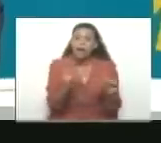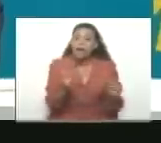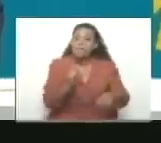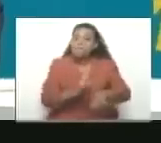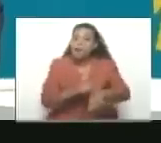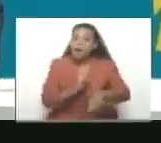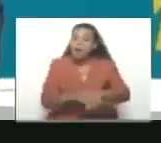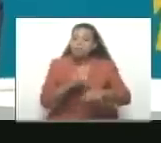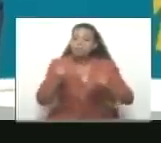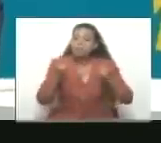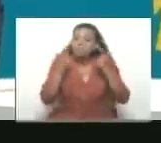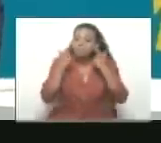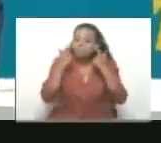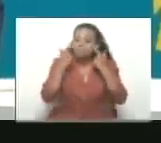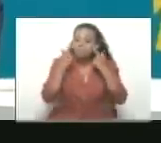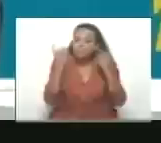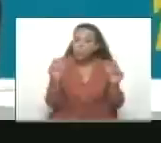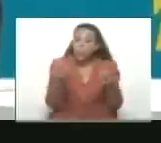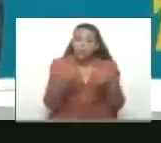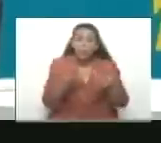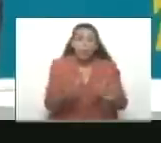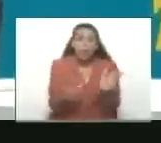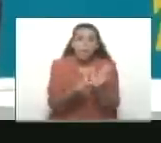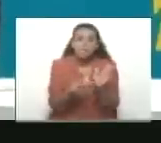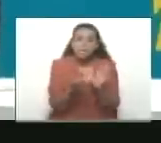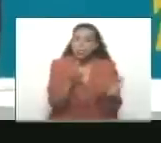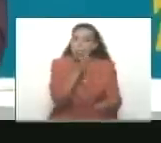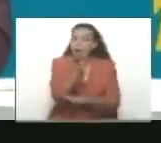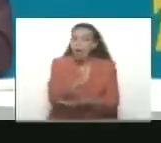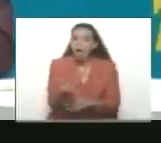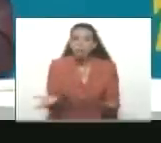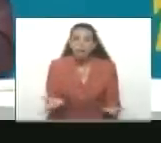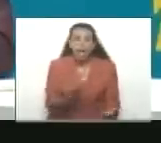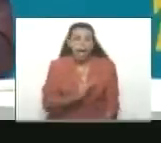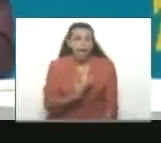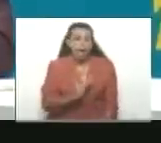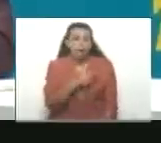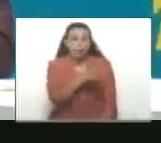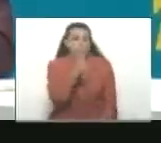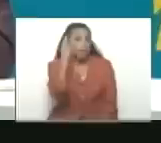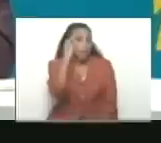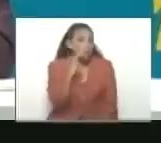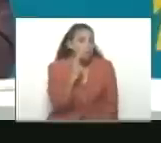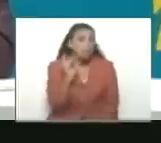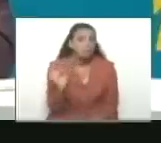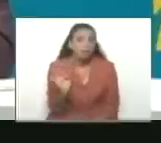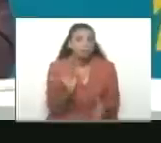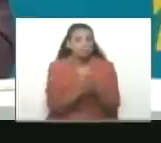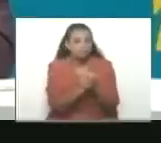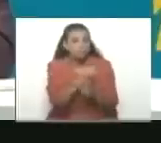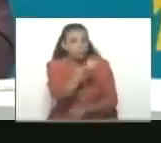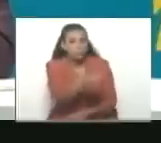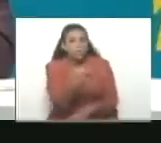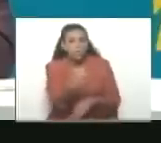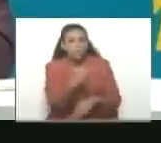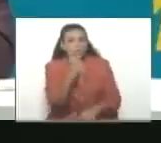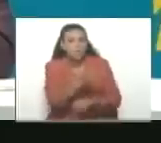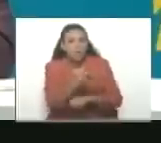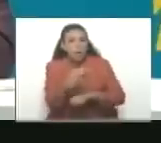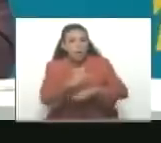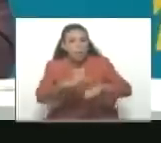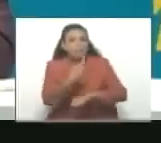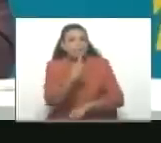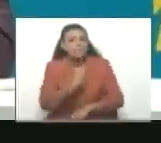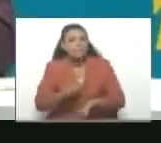pilas mi compadre No puede haber una escuela un Liceo donde usted no haya llegado alcalde compañero camarada gobernador